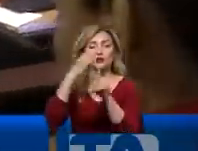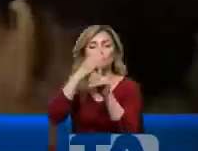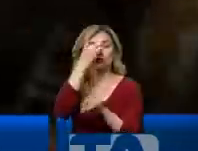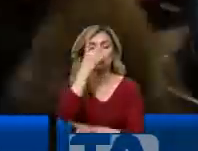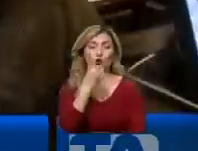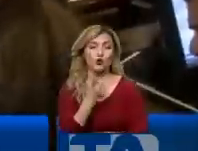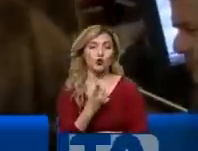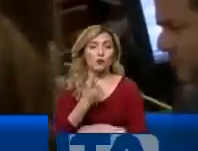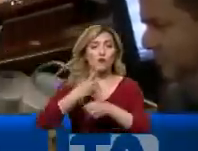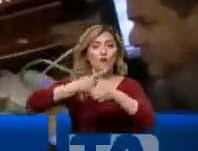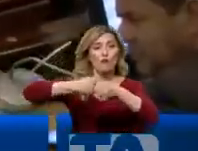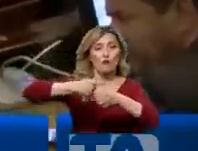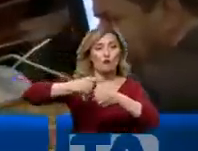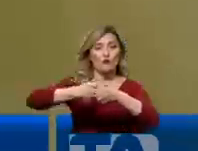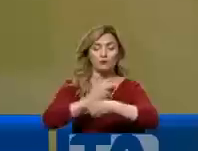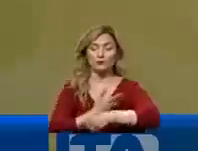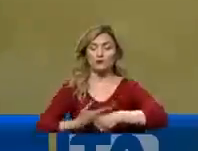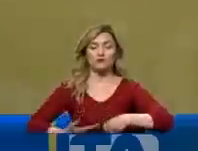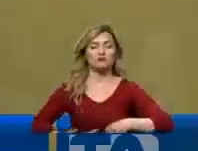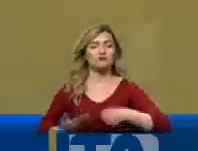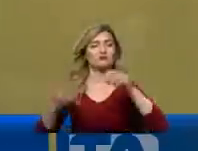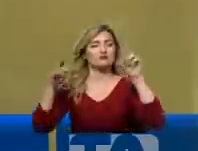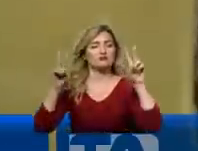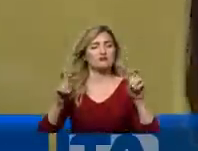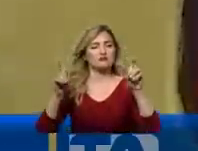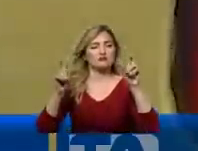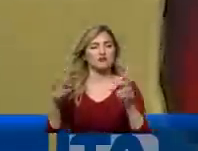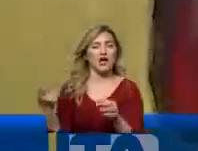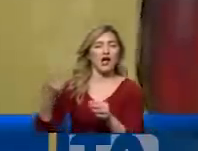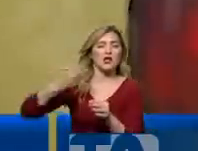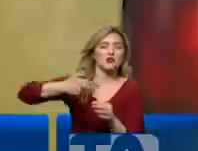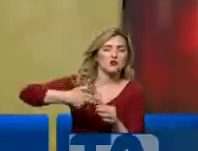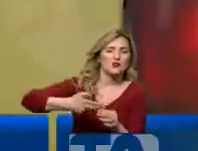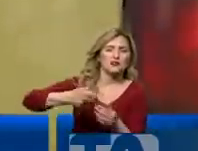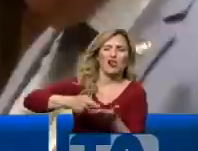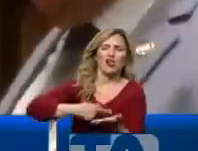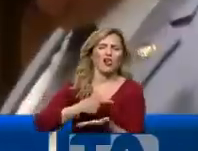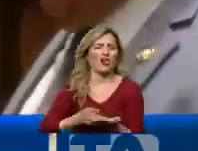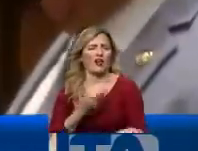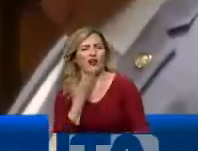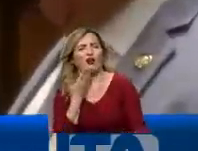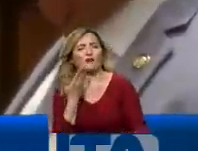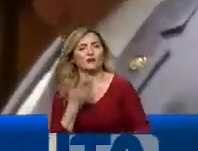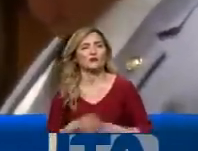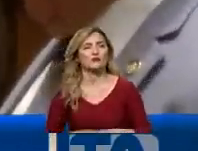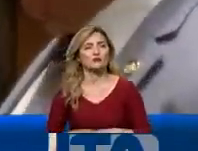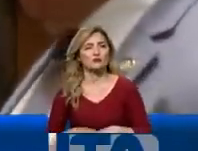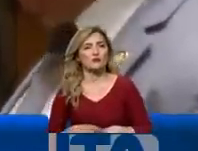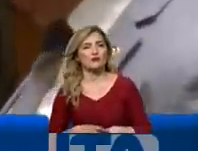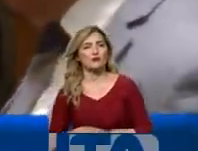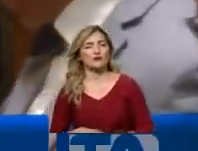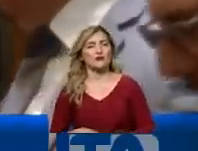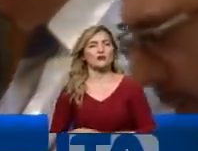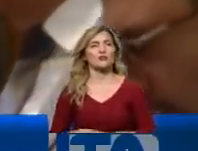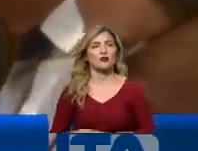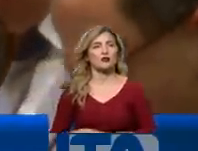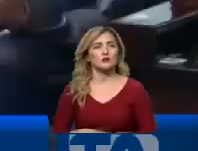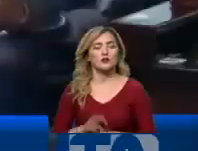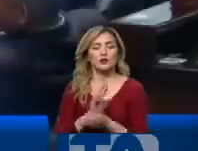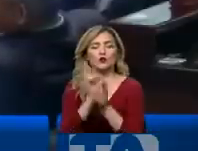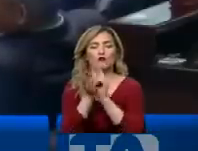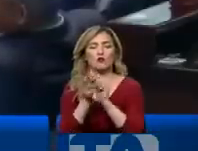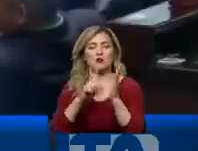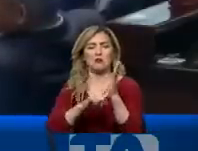decisión exclusiva del Ejecutivo de eliminar el subsidio a los combustibles. Pero tampoco tienen objeciones a las